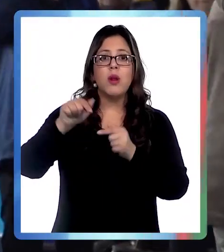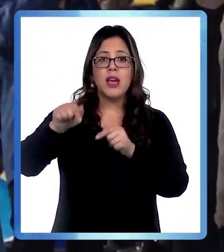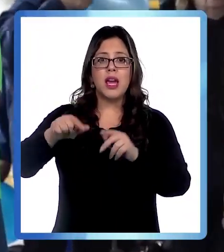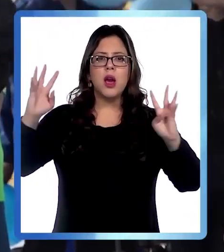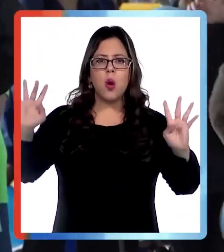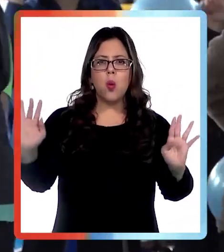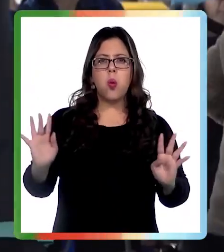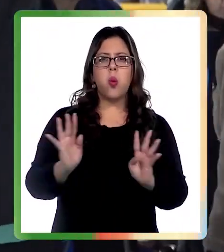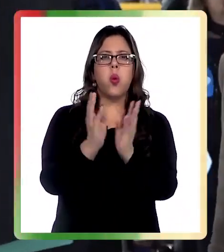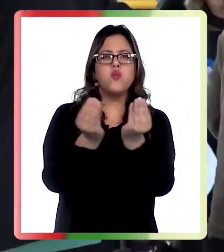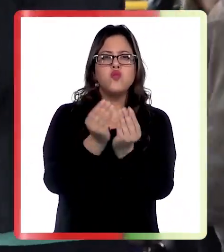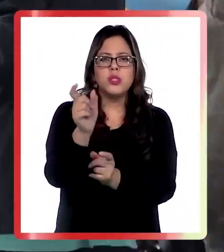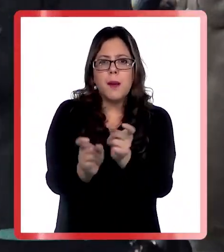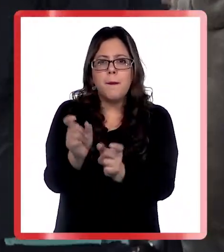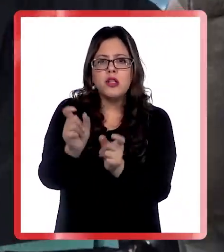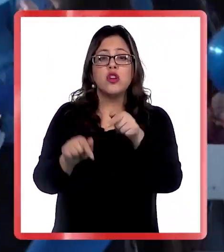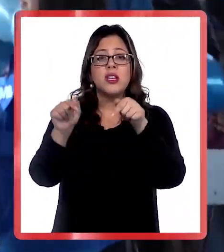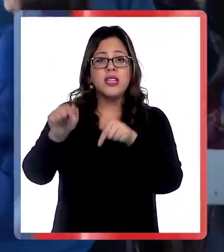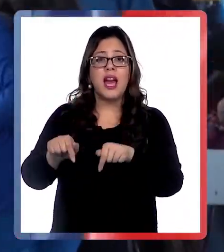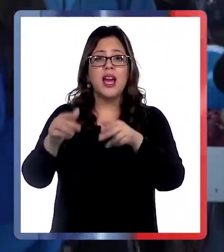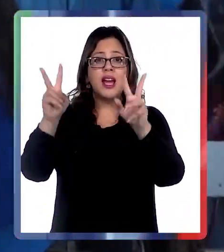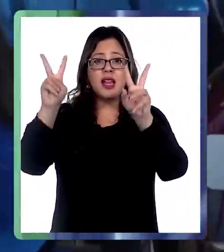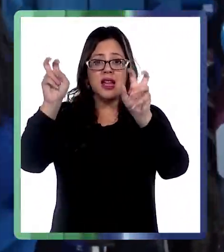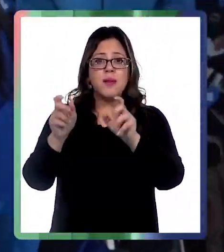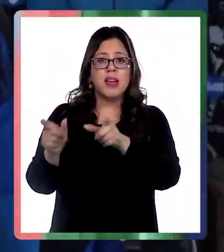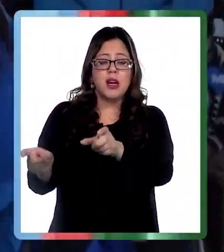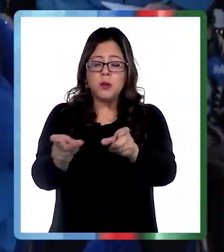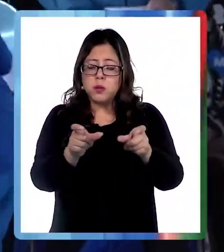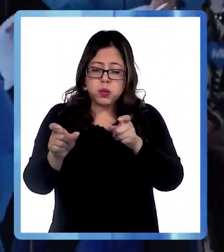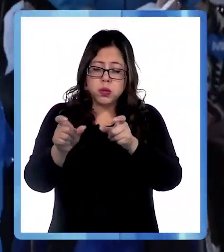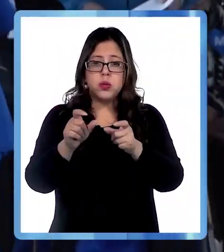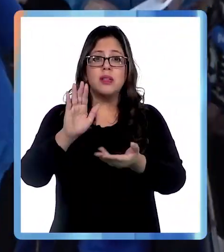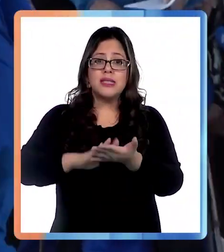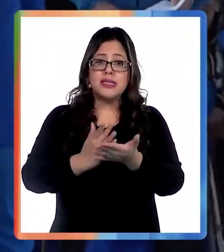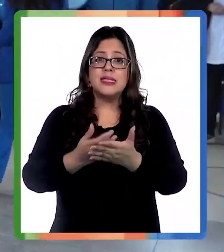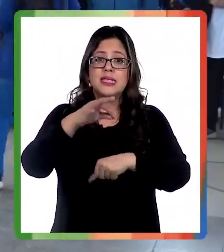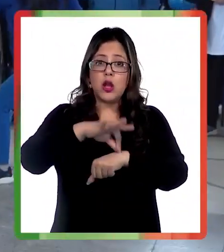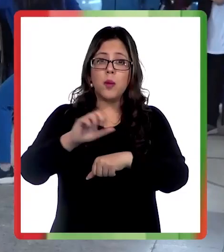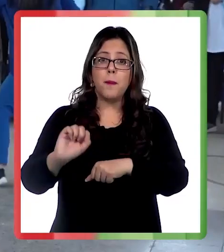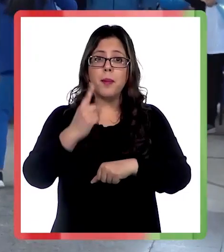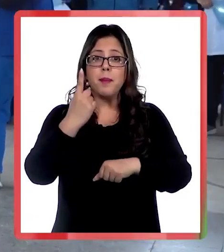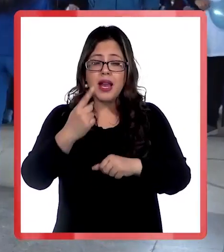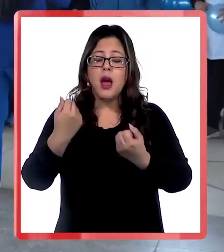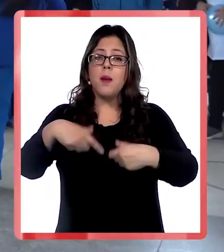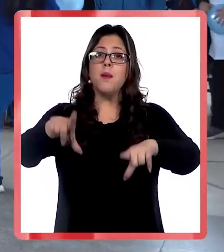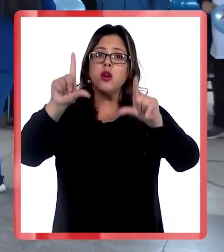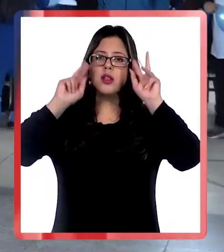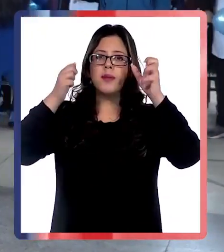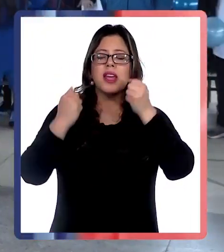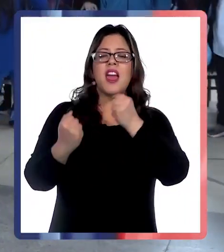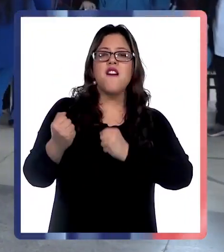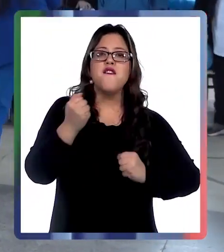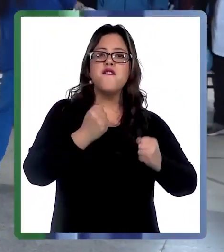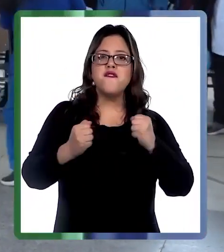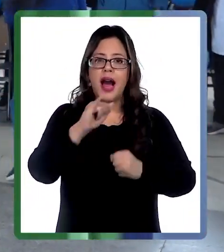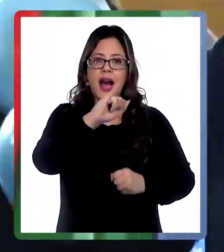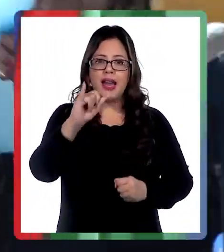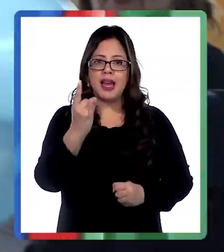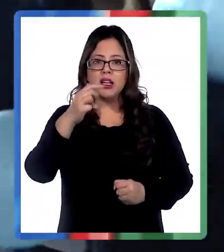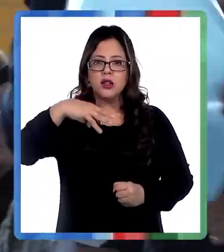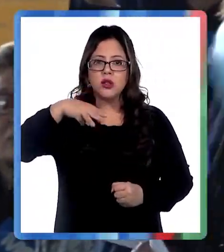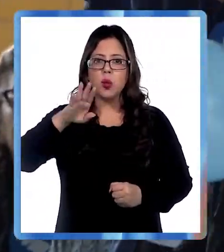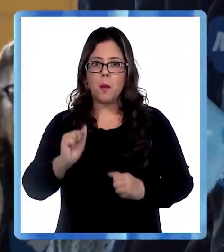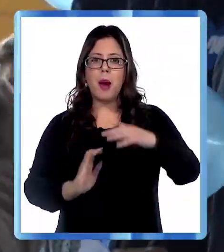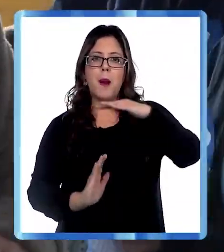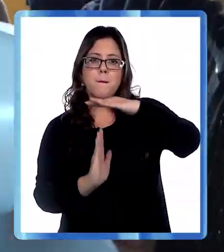municipal de la comuna lugar hasta donde llegaron cientos de usuarios quienes a través de monitores de salud primaria fueron protagonistas de actividades como